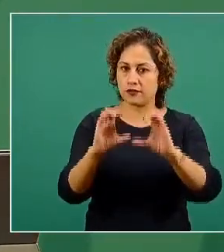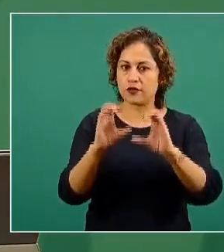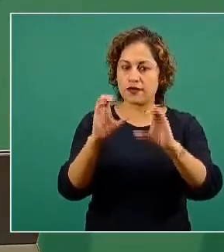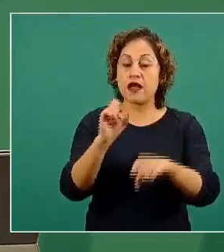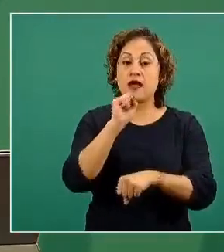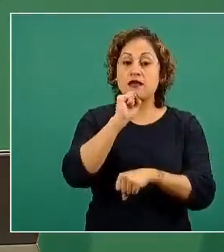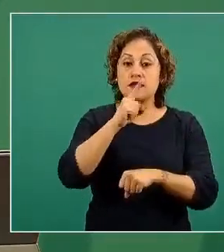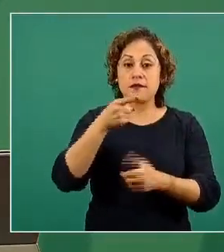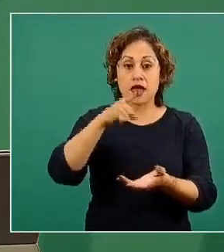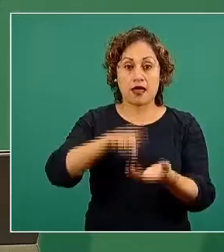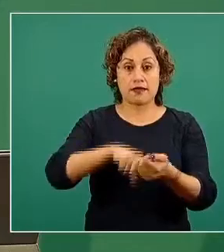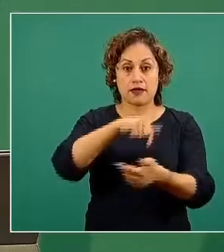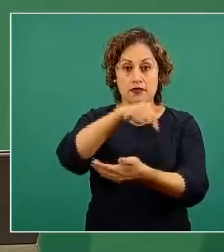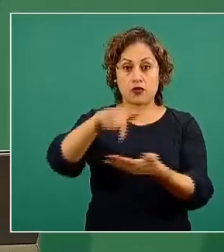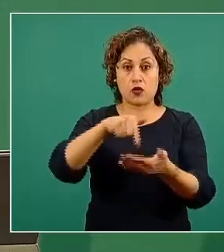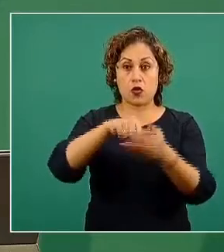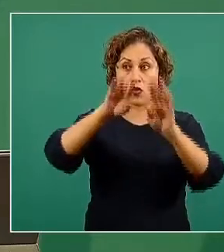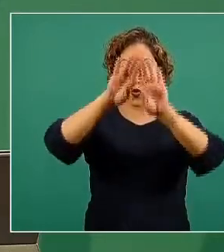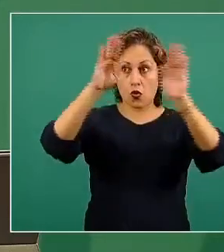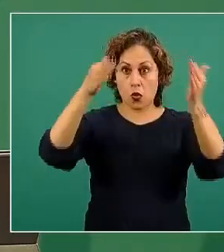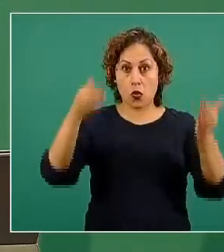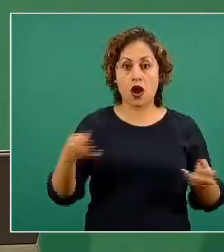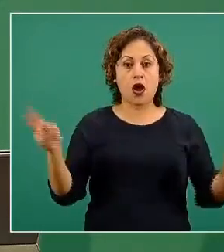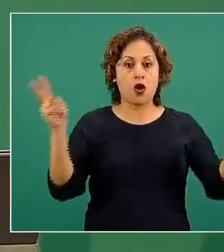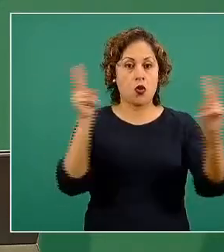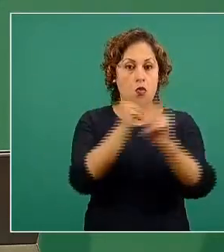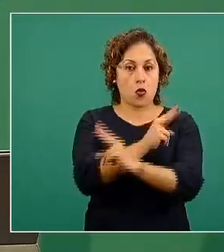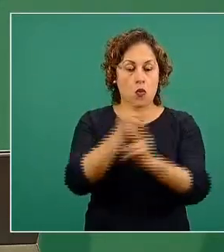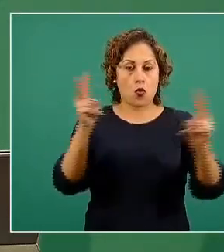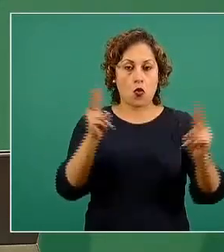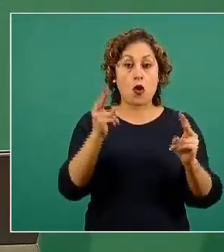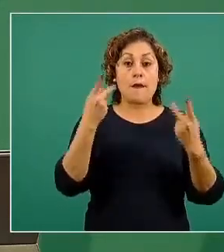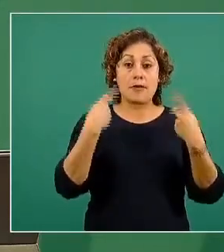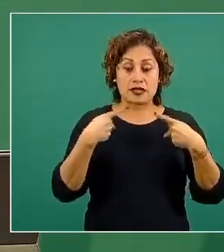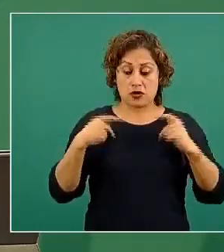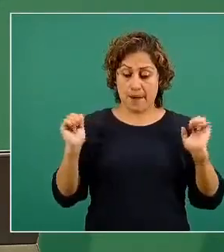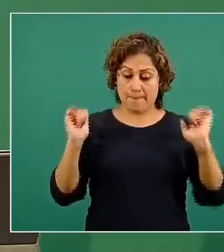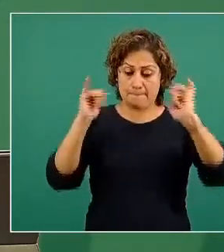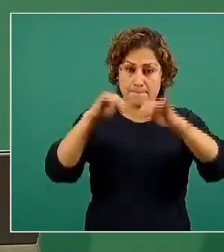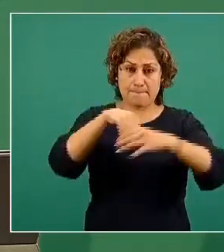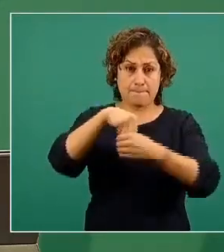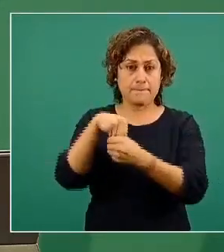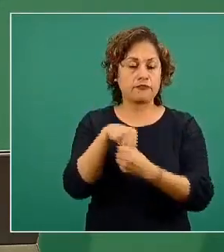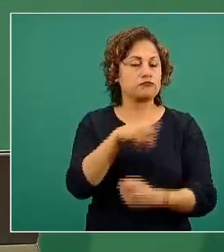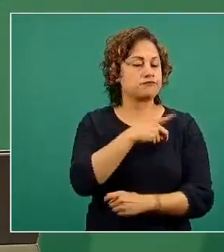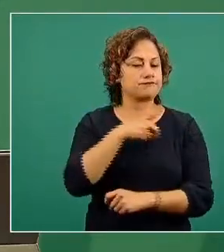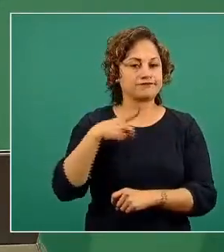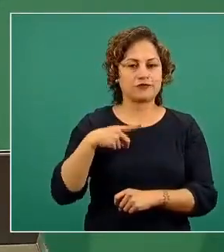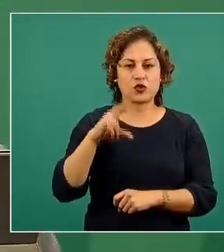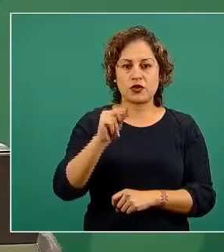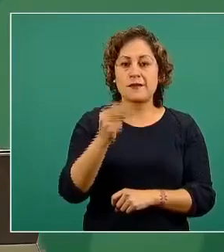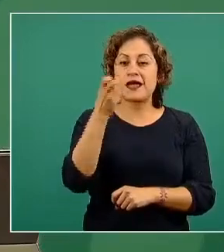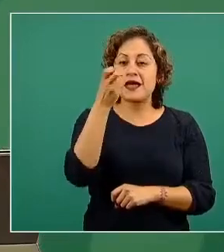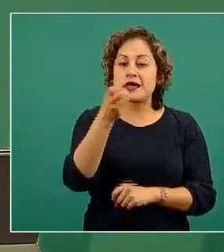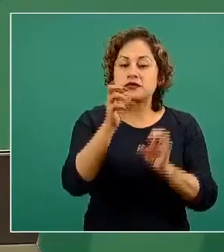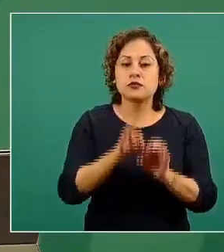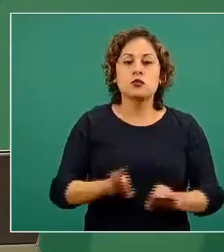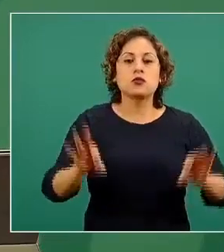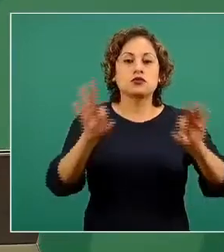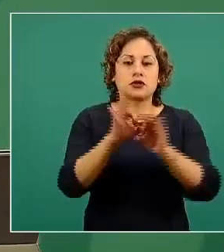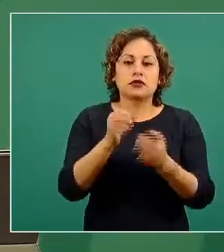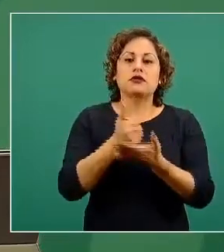no acudir a lugares conglomerados, muy importante, que es lo que realmente nos va a ayudar mucho también al sector de